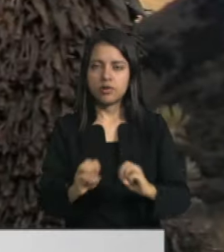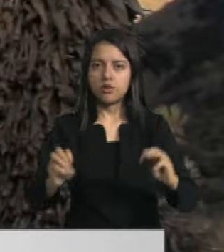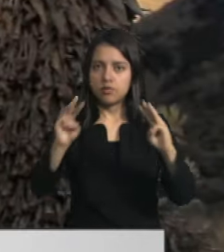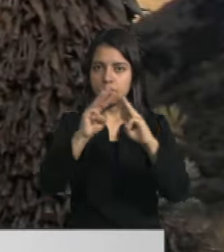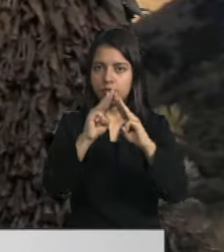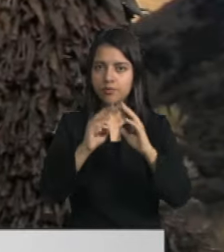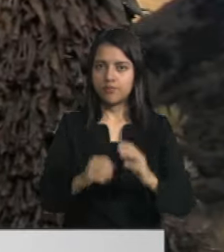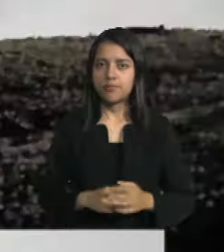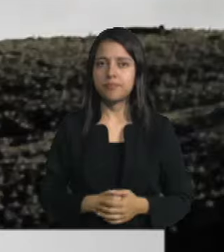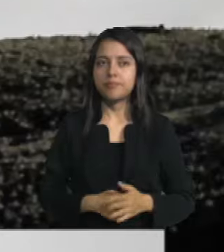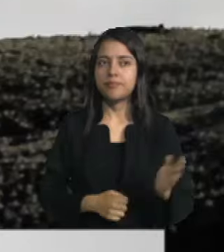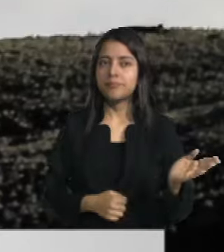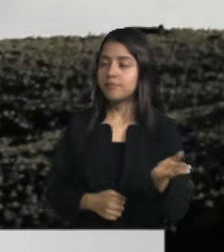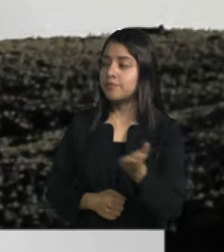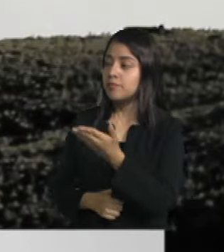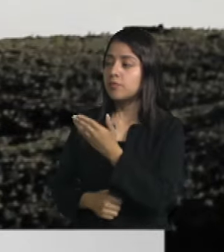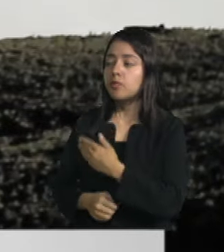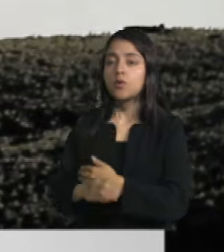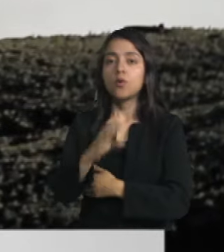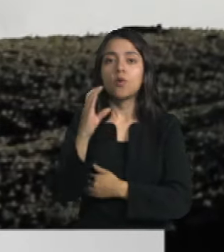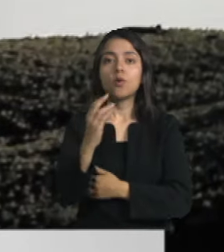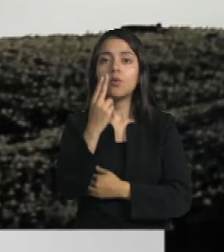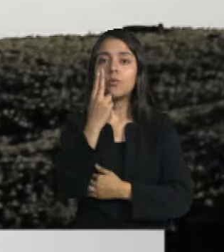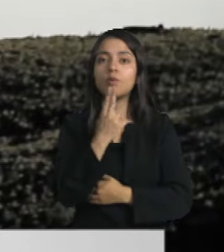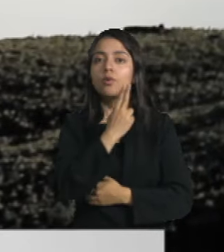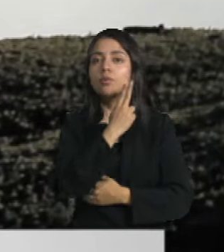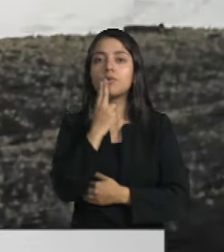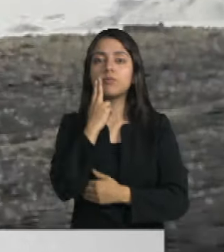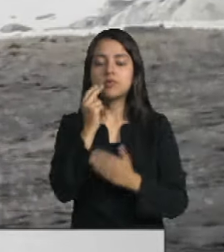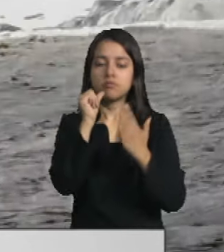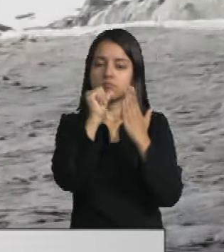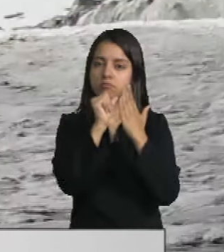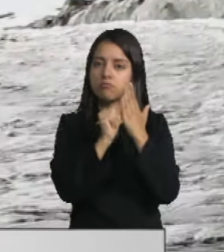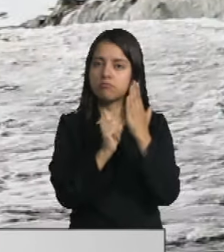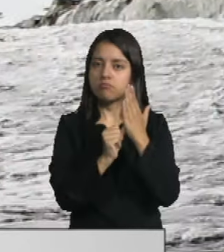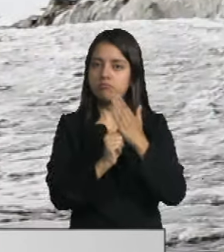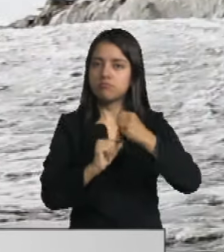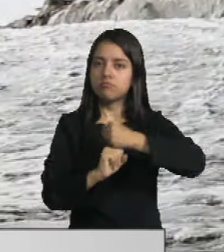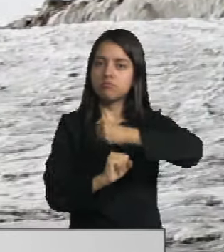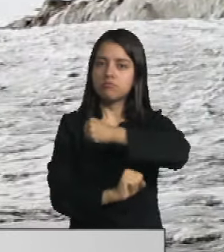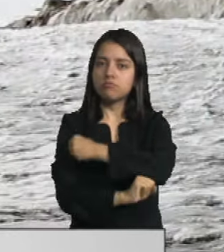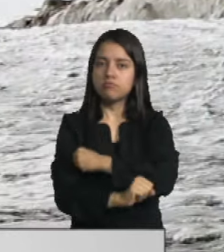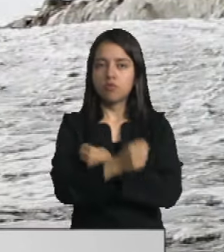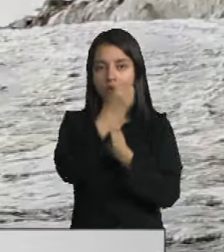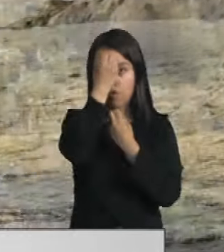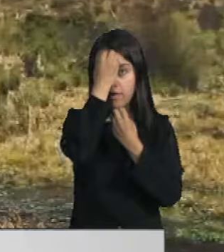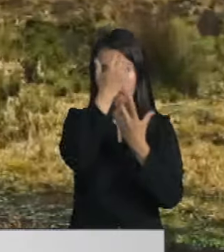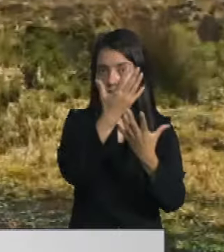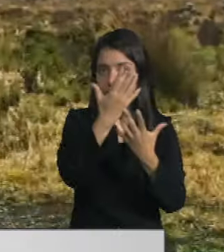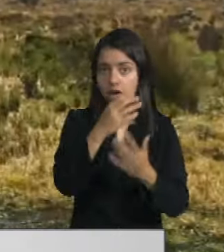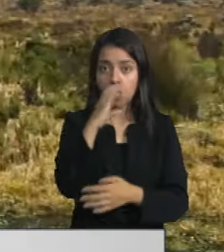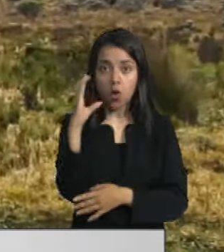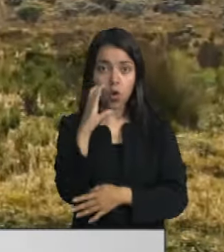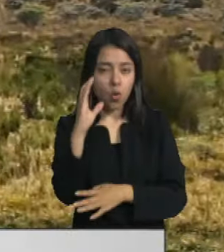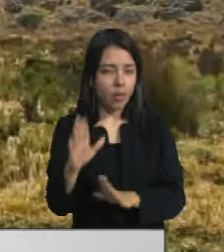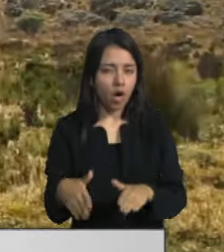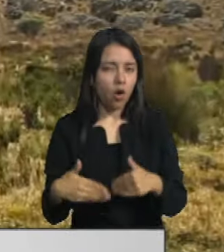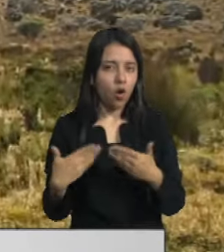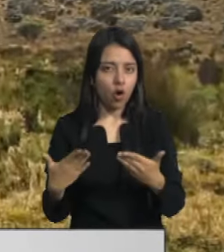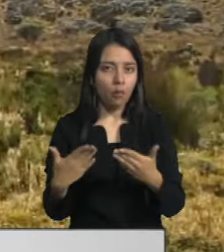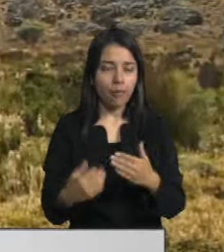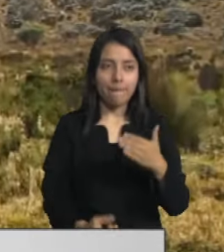el marco de los compromisos de Colombia y de la Agenda de Sostenibilidad de la ONU, así avanza el país en materia